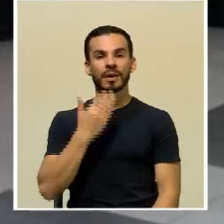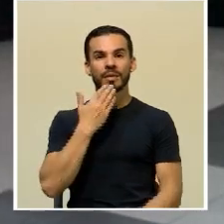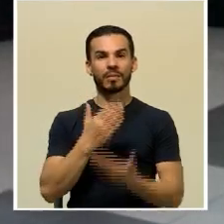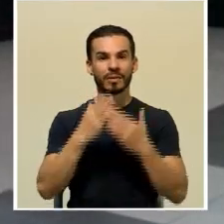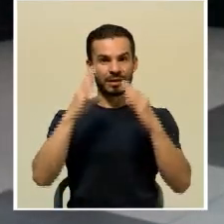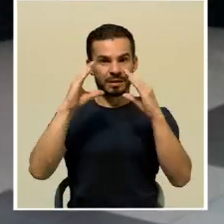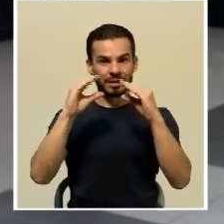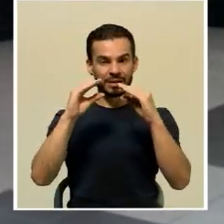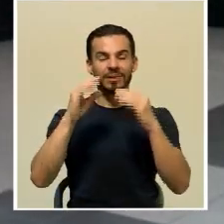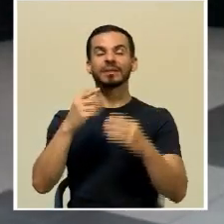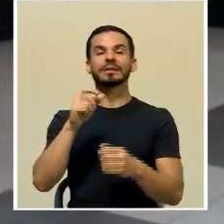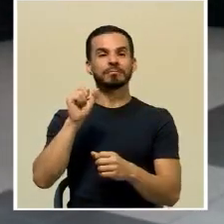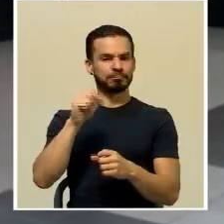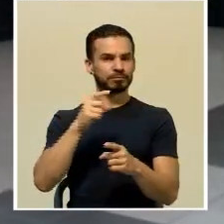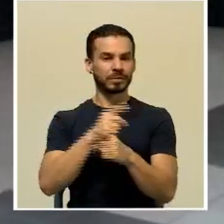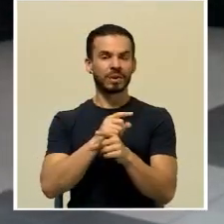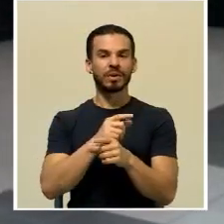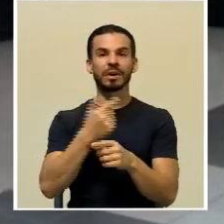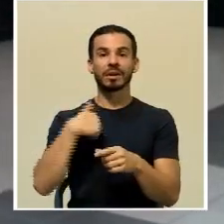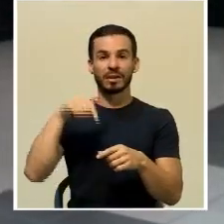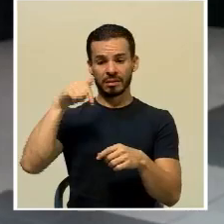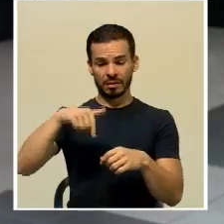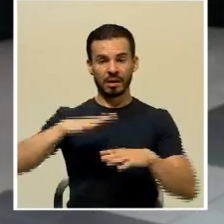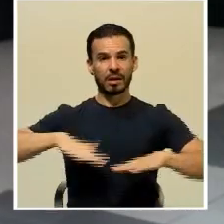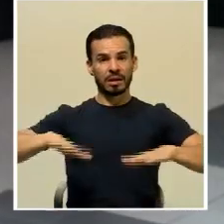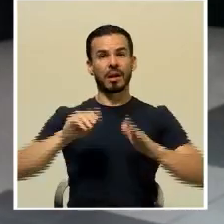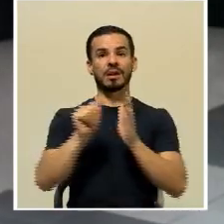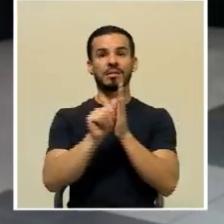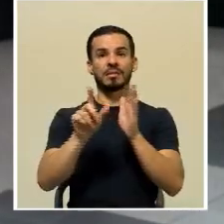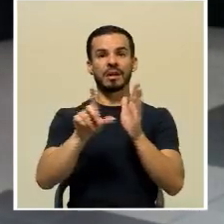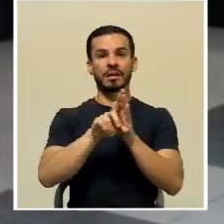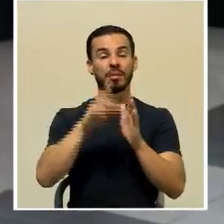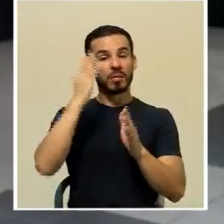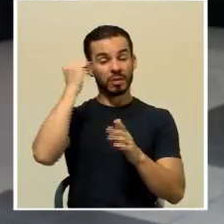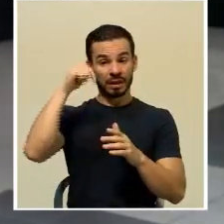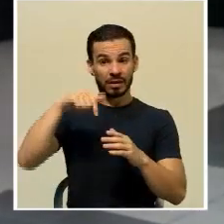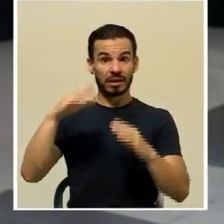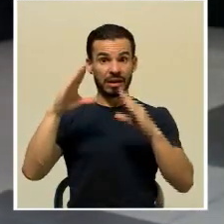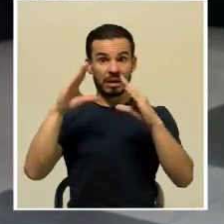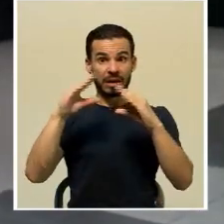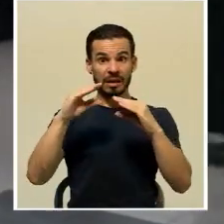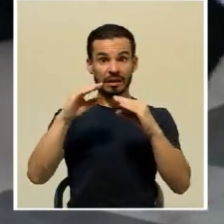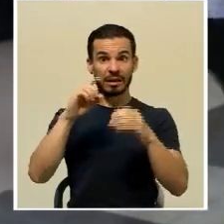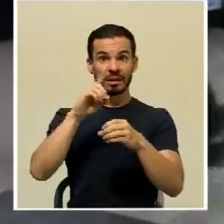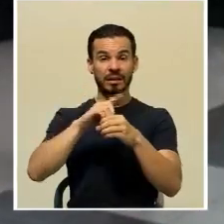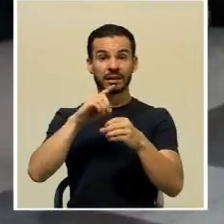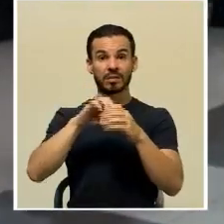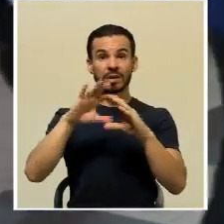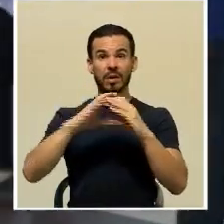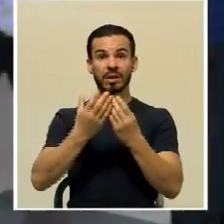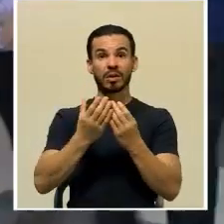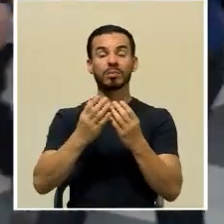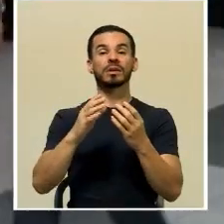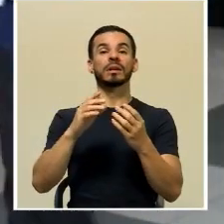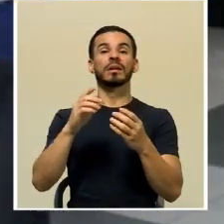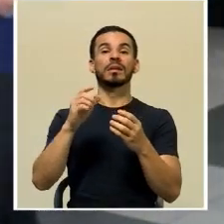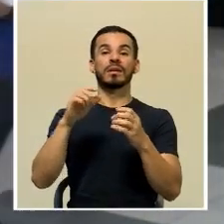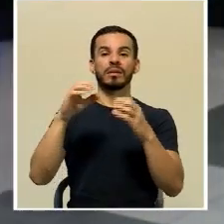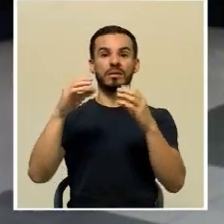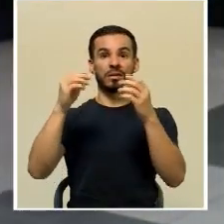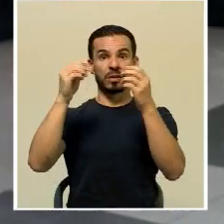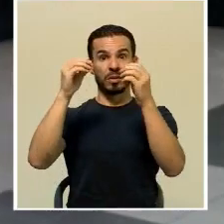Buenas noches, don Ernesto. Así es, nos encontramos en la Asamblea Legislativa porque esta tarde los diputados de la Comisión de Asuntos